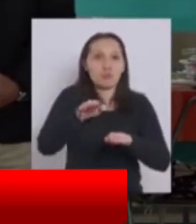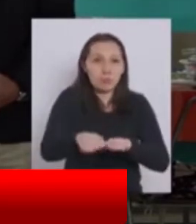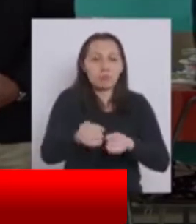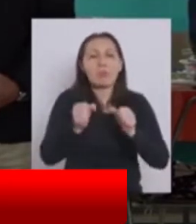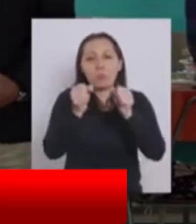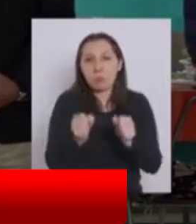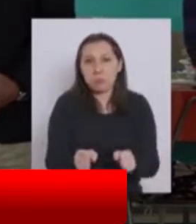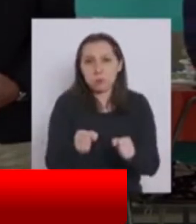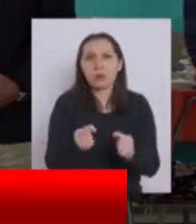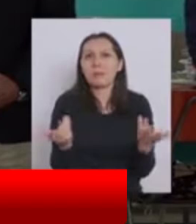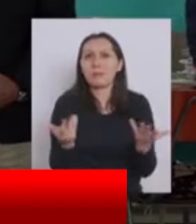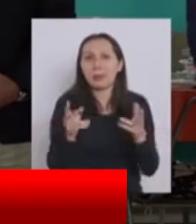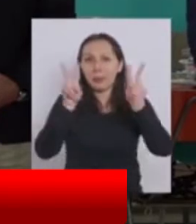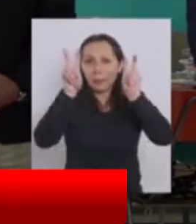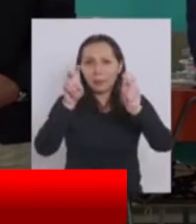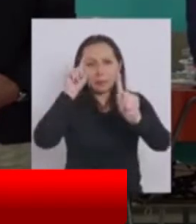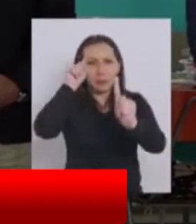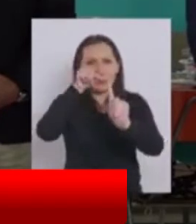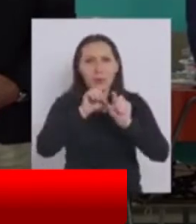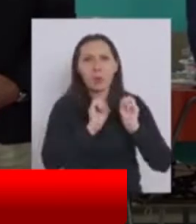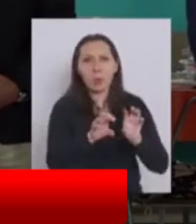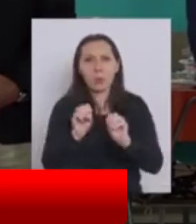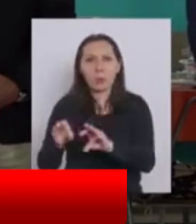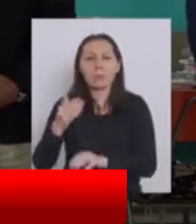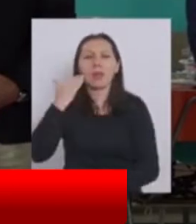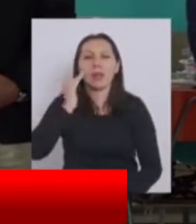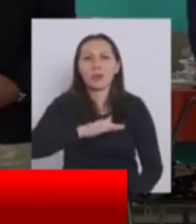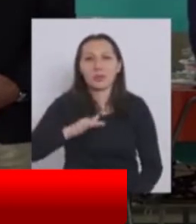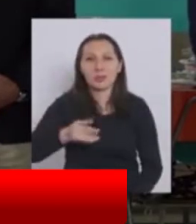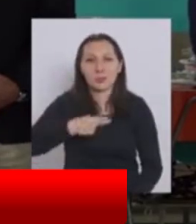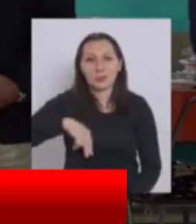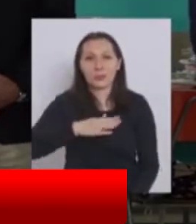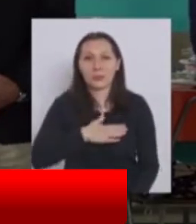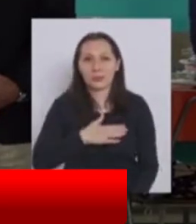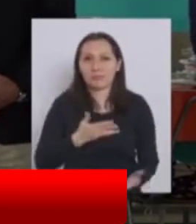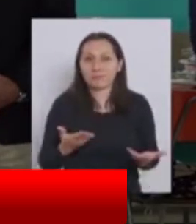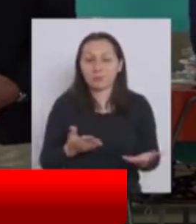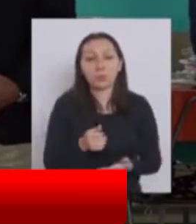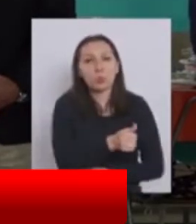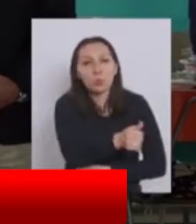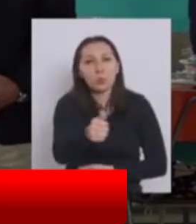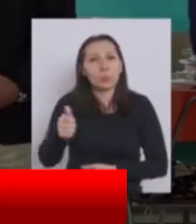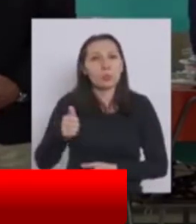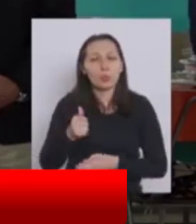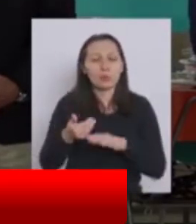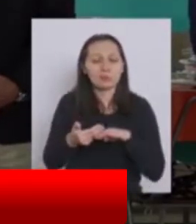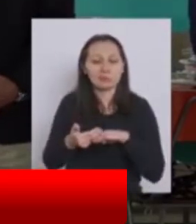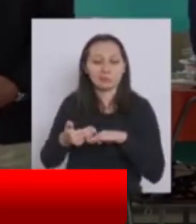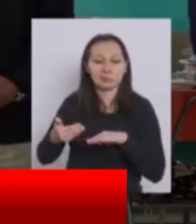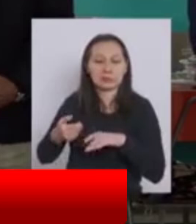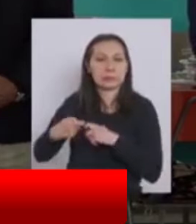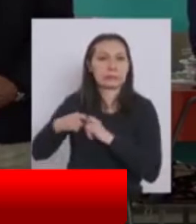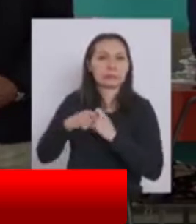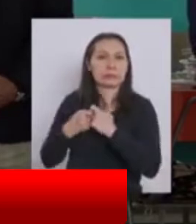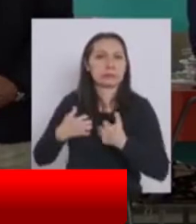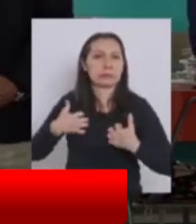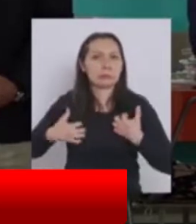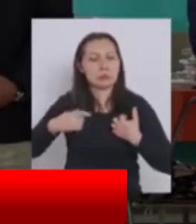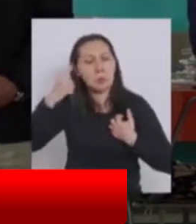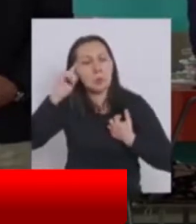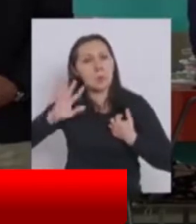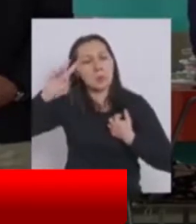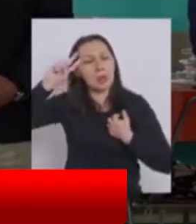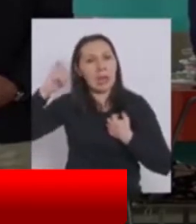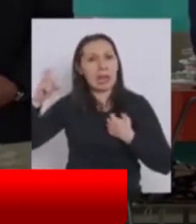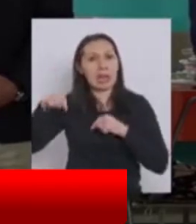para la educación de nuestros niños todos debemos dejar atrás consignas ideologías